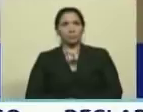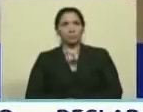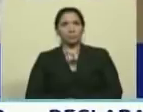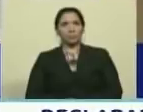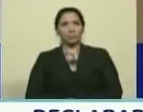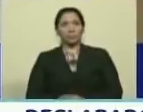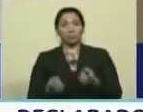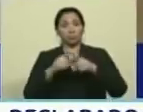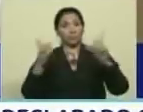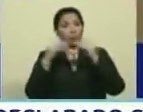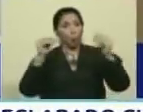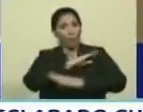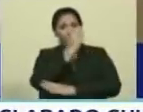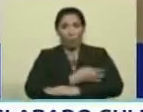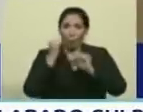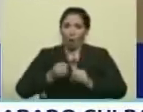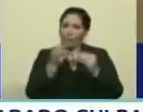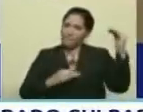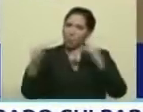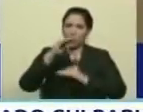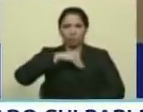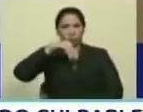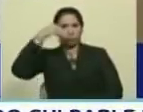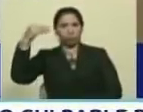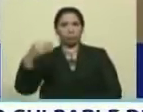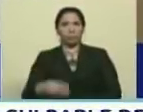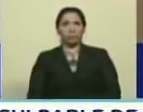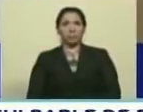Pero toda esa fuerza moral, espiritual,